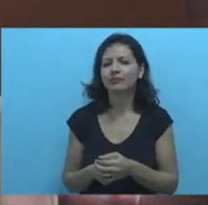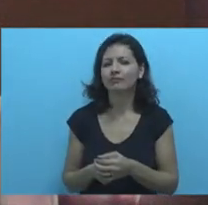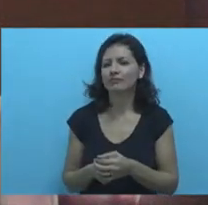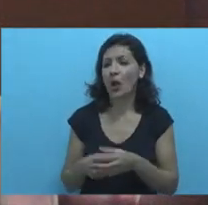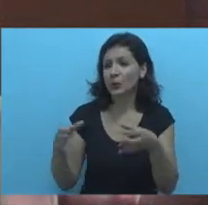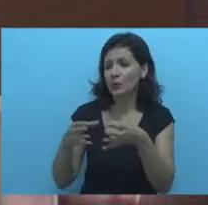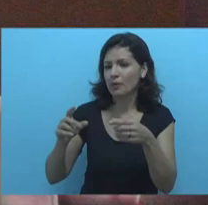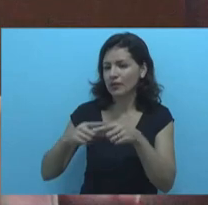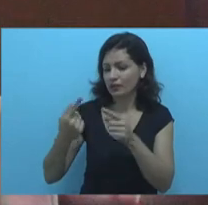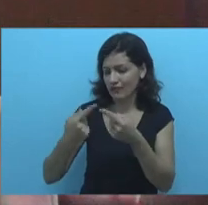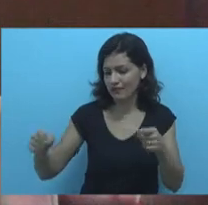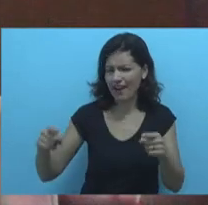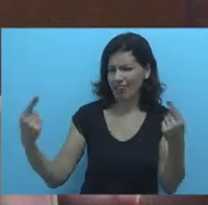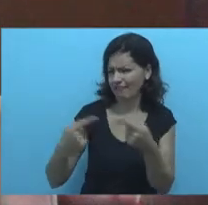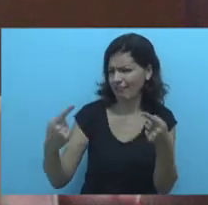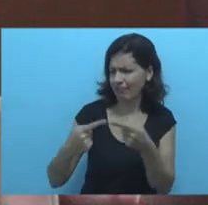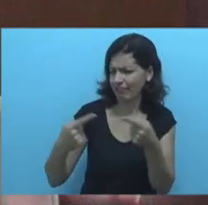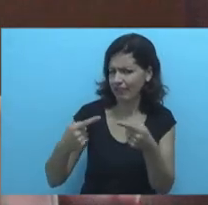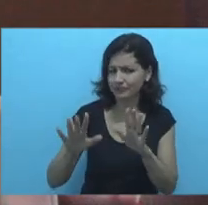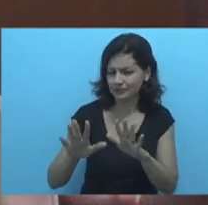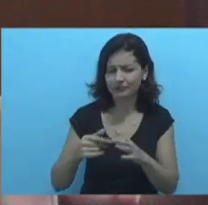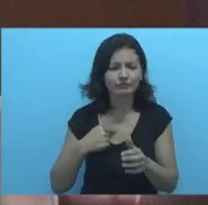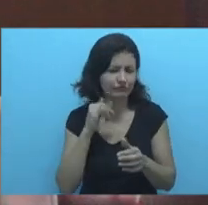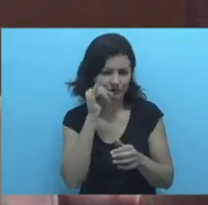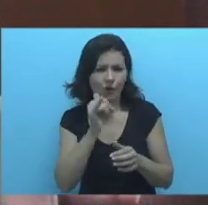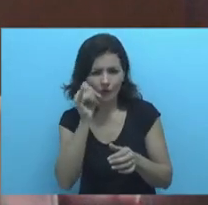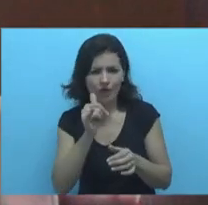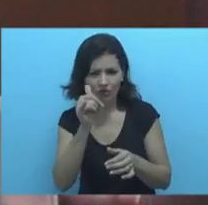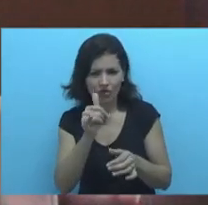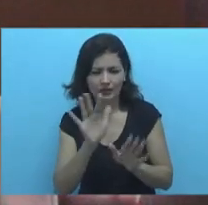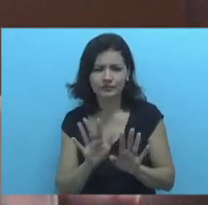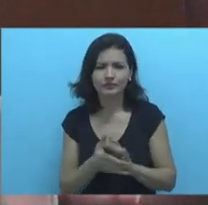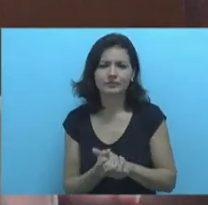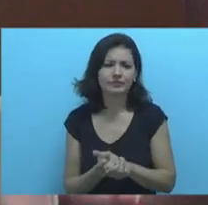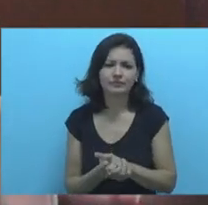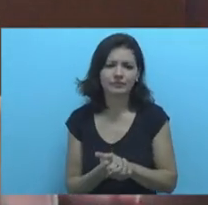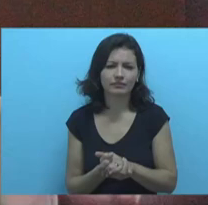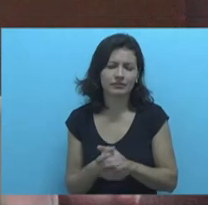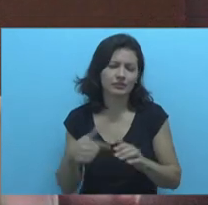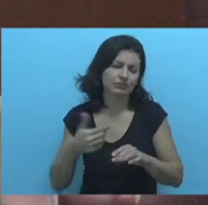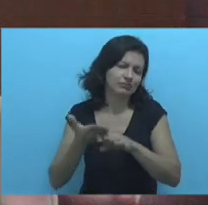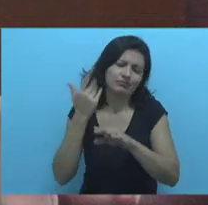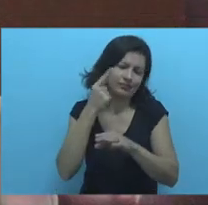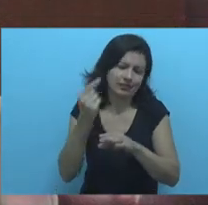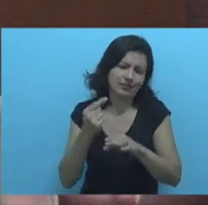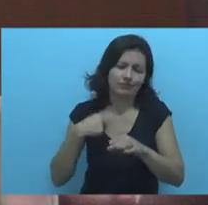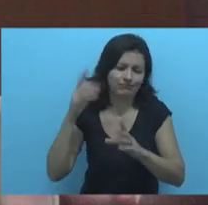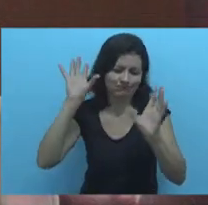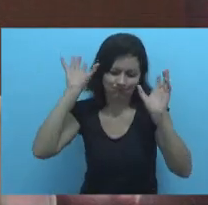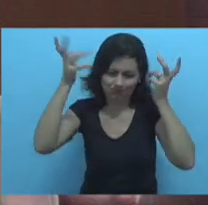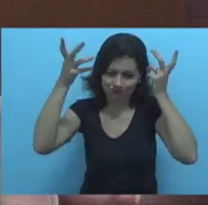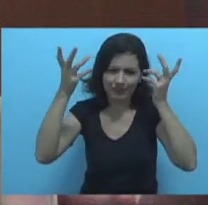juego. Y recuerdo, voy a contar una anécdota, un día se me salió la cadena y él